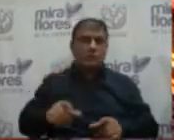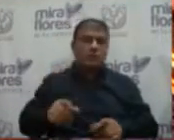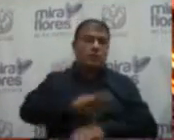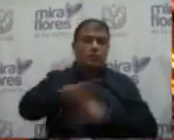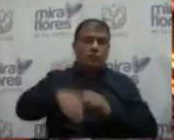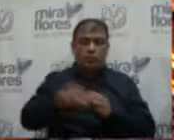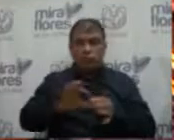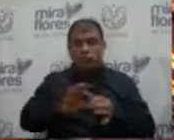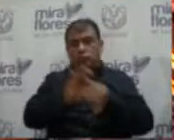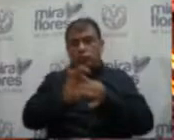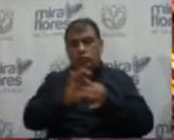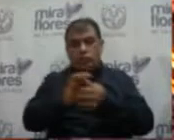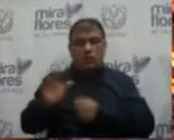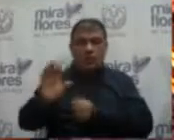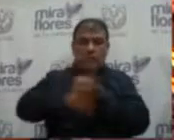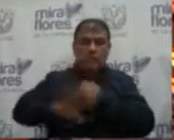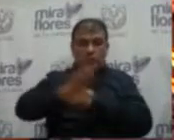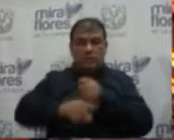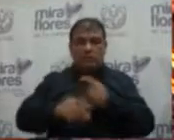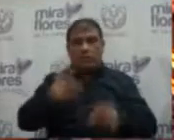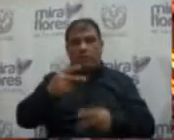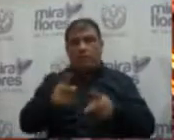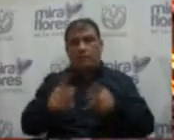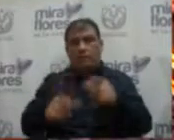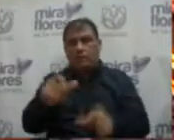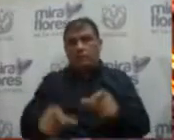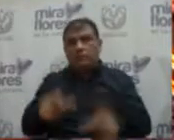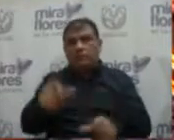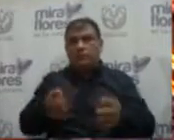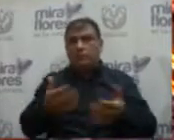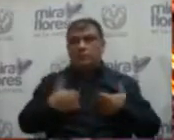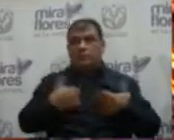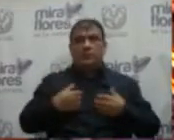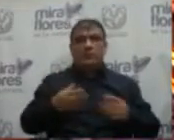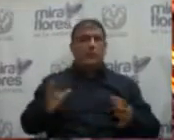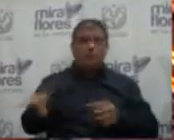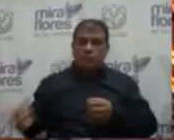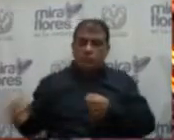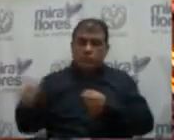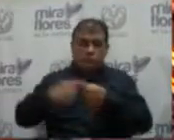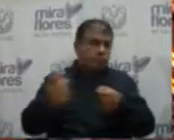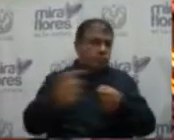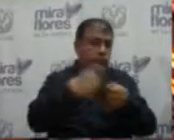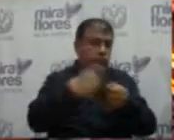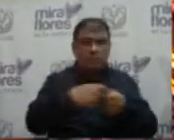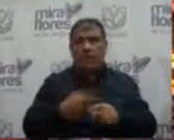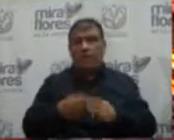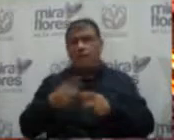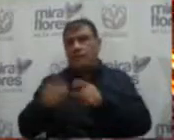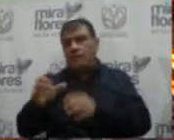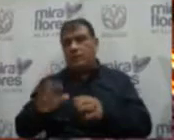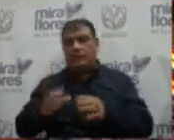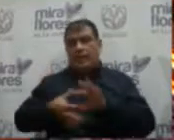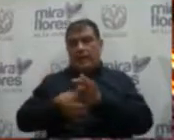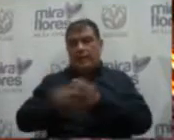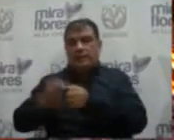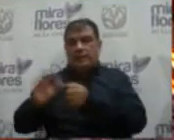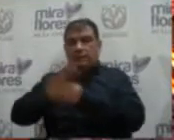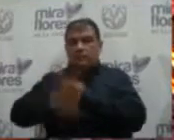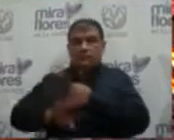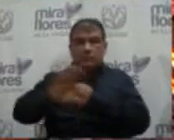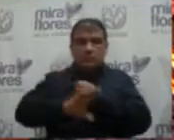seguridad ciudadana, que tiene la particularidad de integrar a todos los agentes involucrados en la cadena de